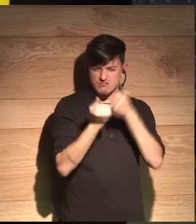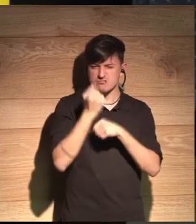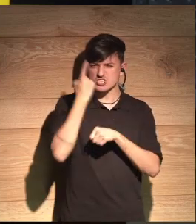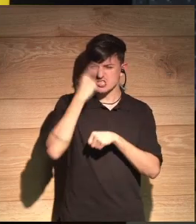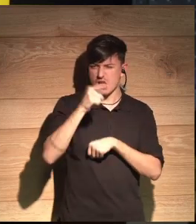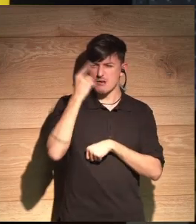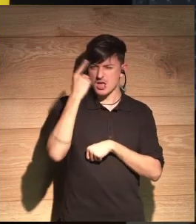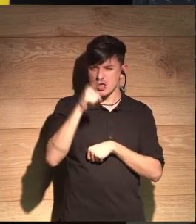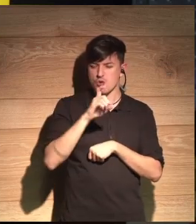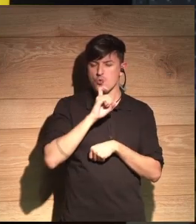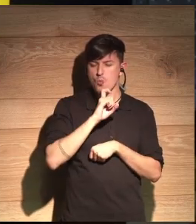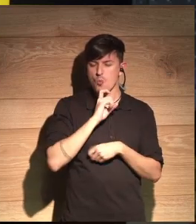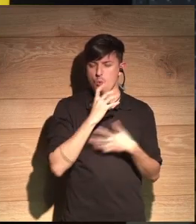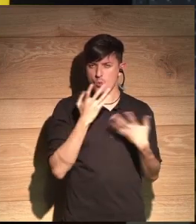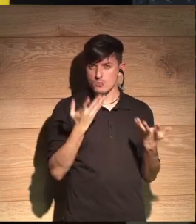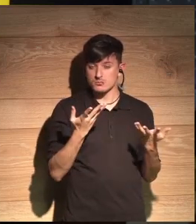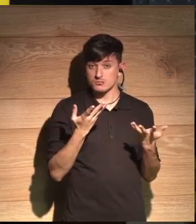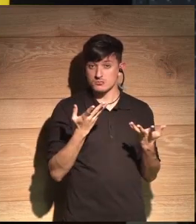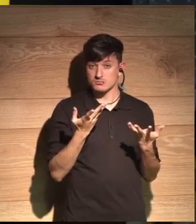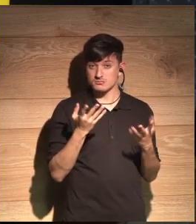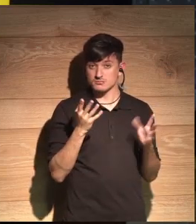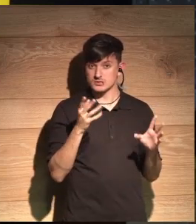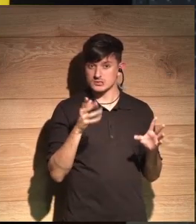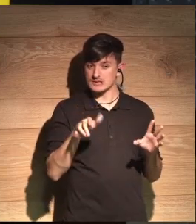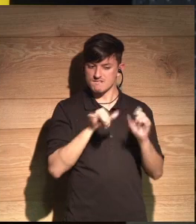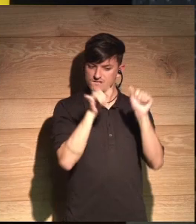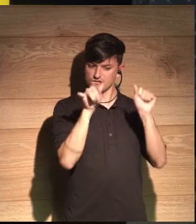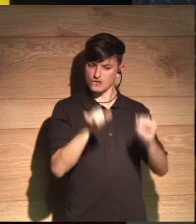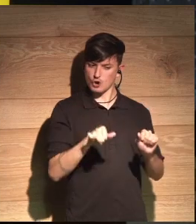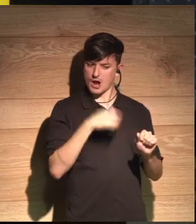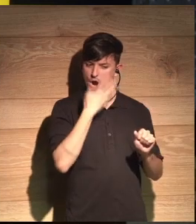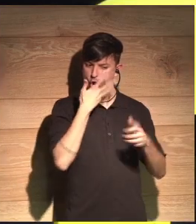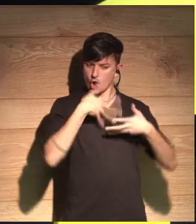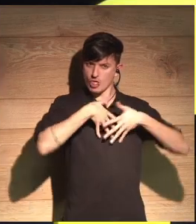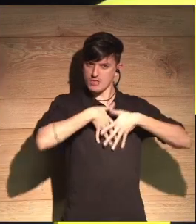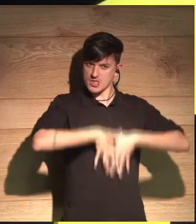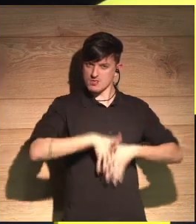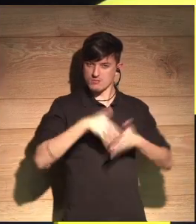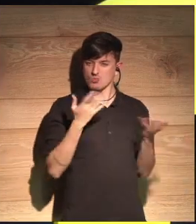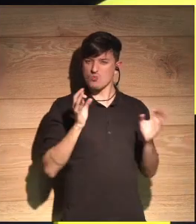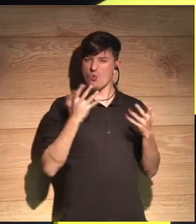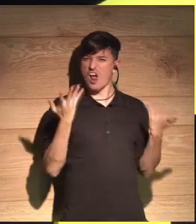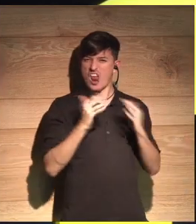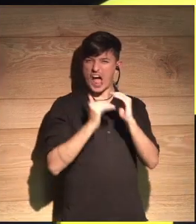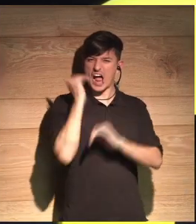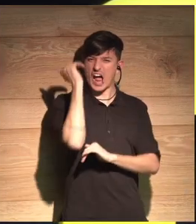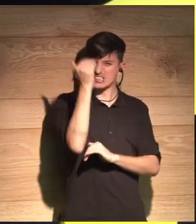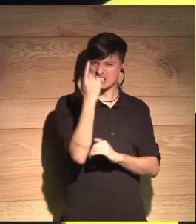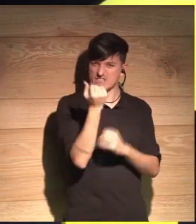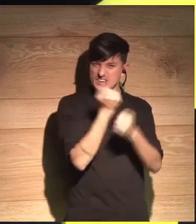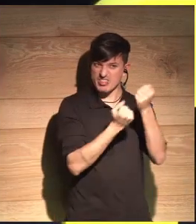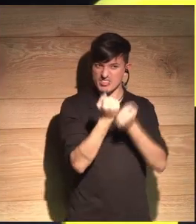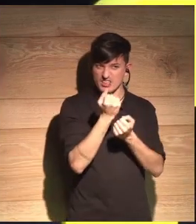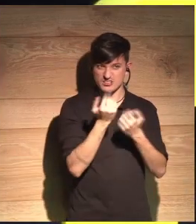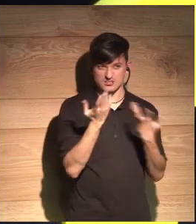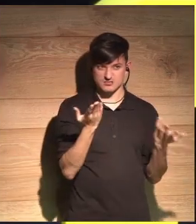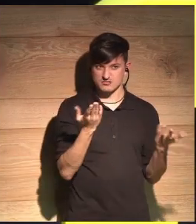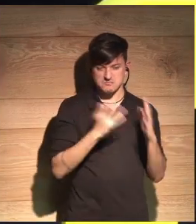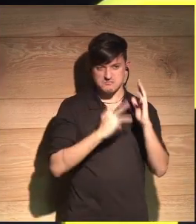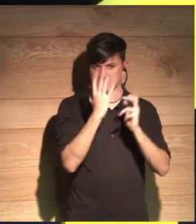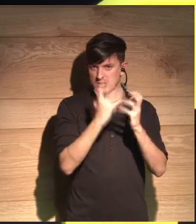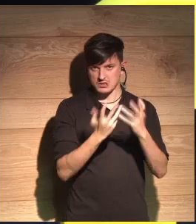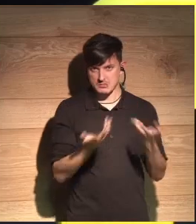cómo usar esa brillante forma de conocimiento que es la alta finanza porque realmente es algoritmo es